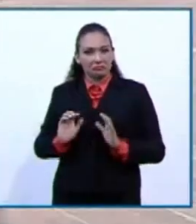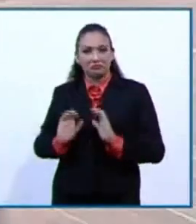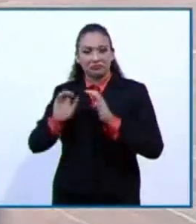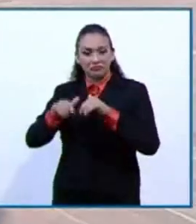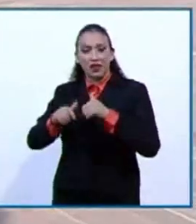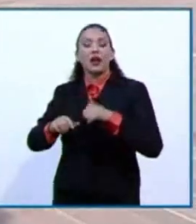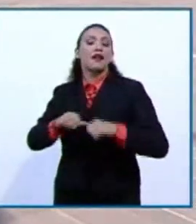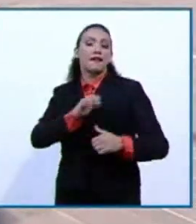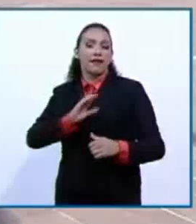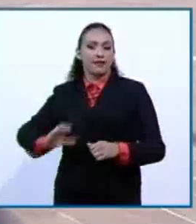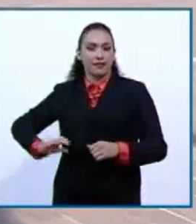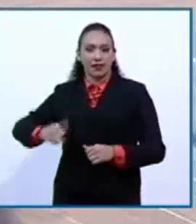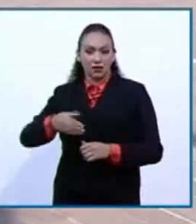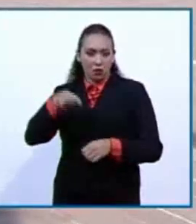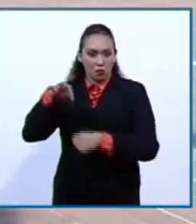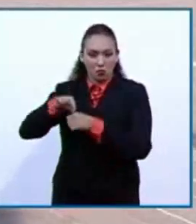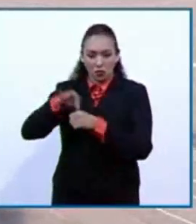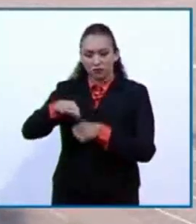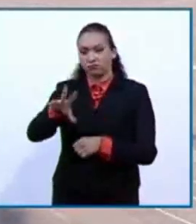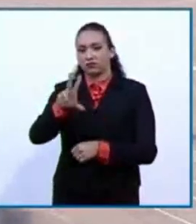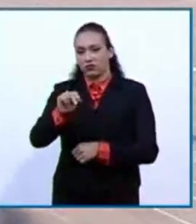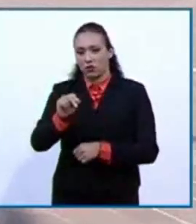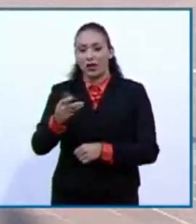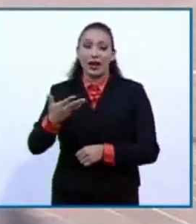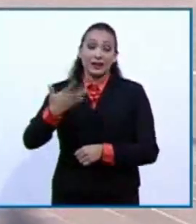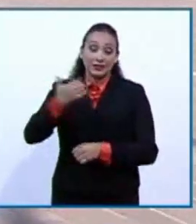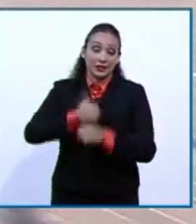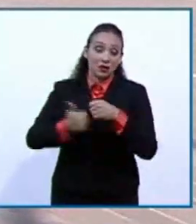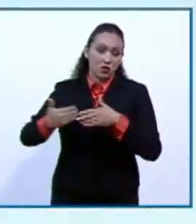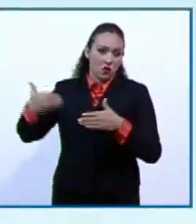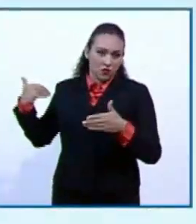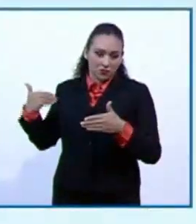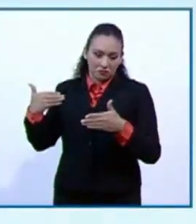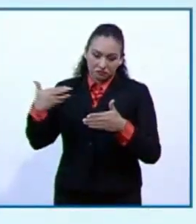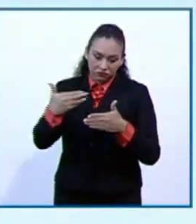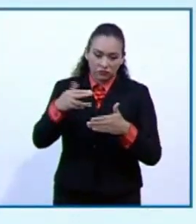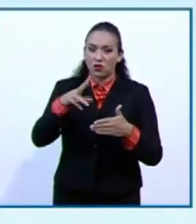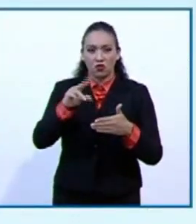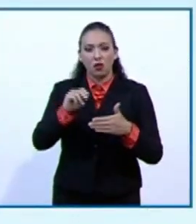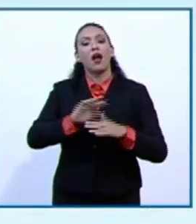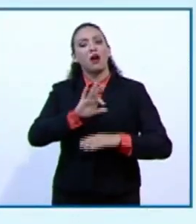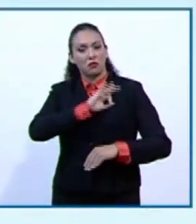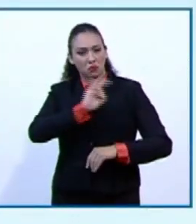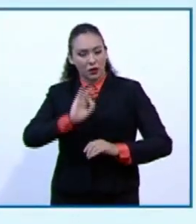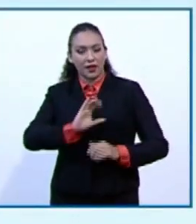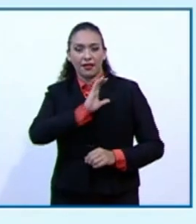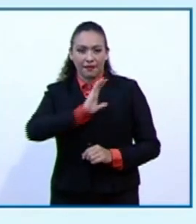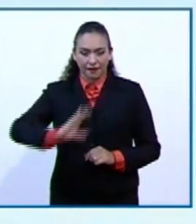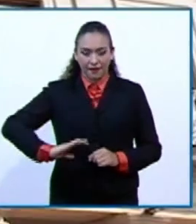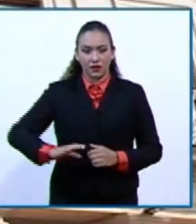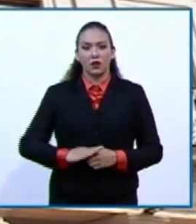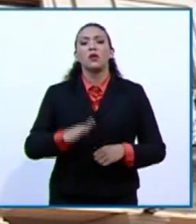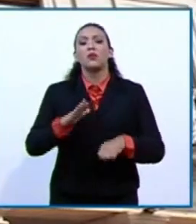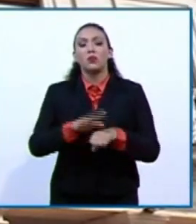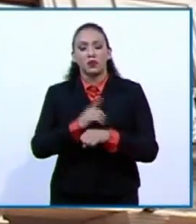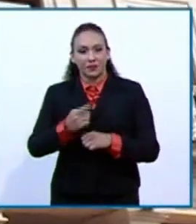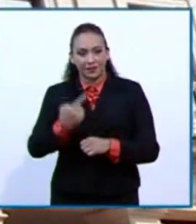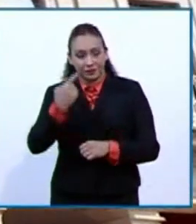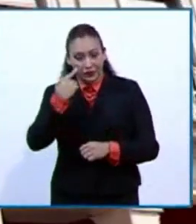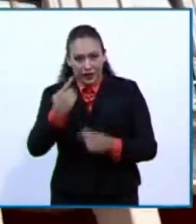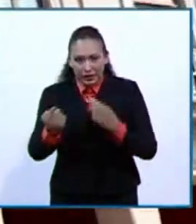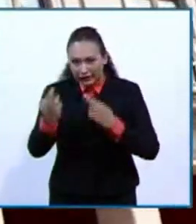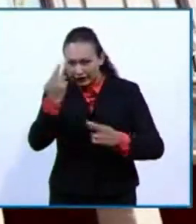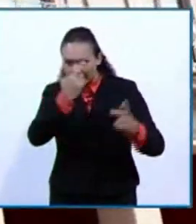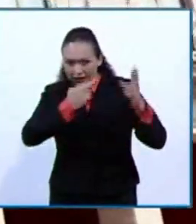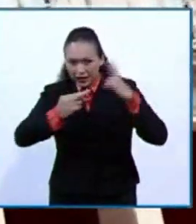puesto de elección popular dentro de los 5 años anteriores a su nombramiento. El Pleno explicó que el legislador local hizo una distinción